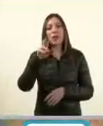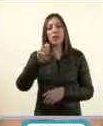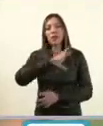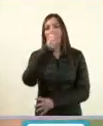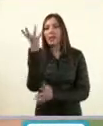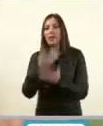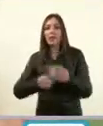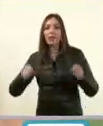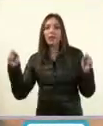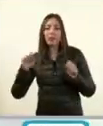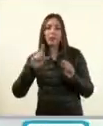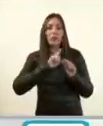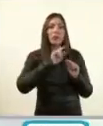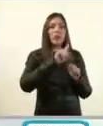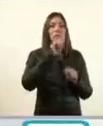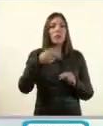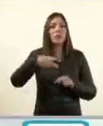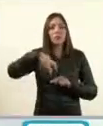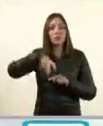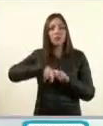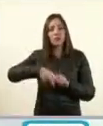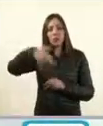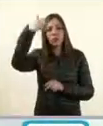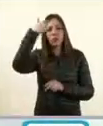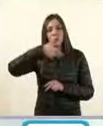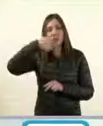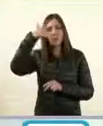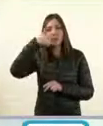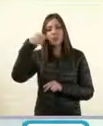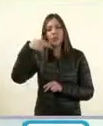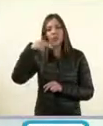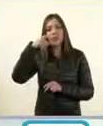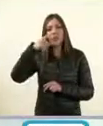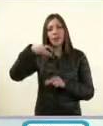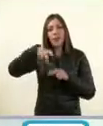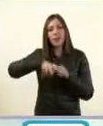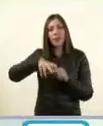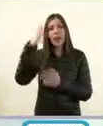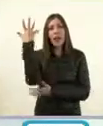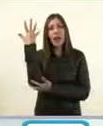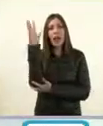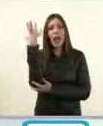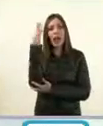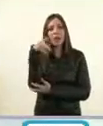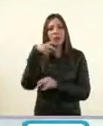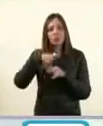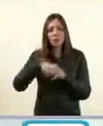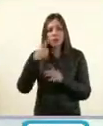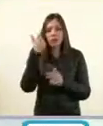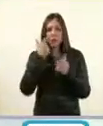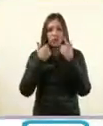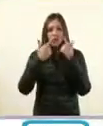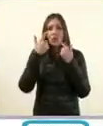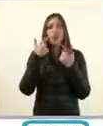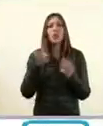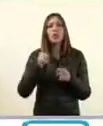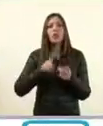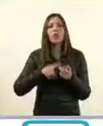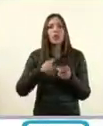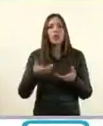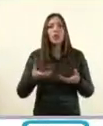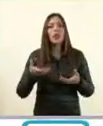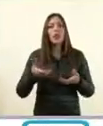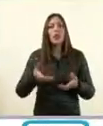árbol, ese ahuehuete, que En el todavía árbol existe. que existe. Todavía. El árbol de la noche ahuehuete, triste. la noche triste. Ah, Francisco. Hermano de En la Moctezuma calle también. Tacuba, en